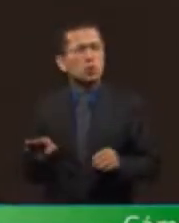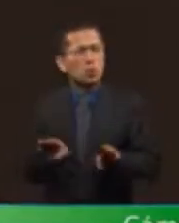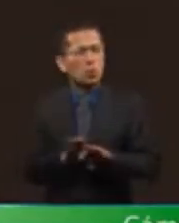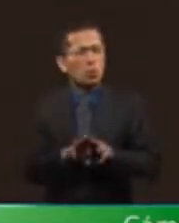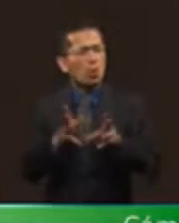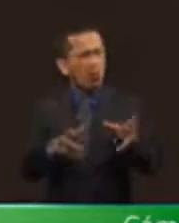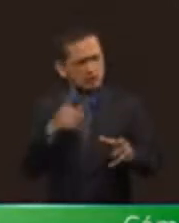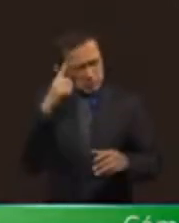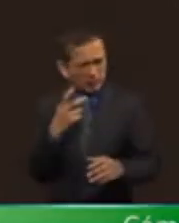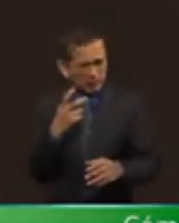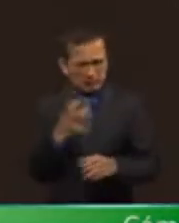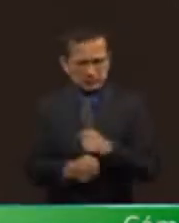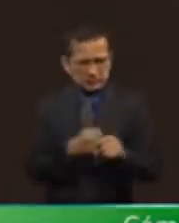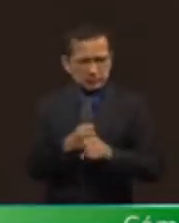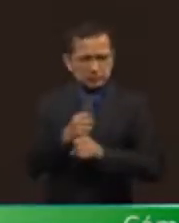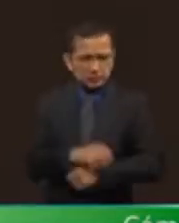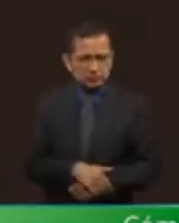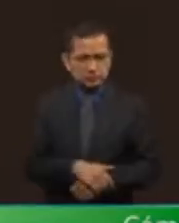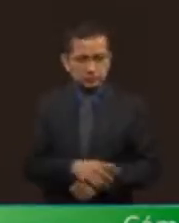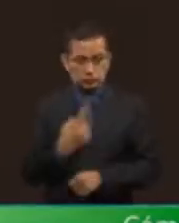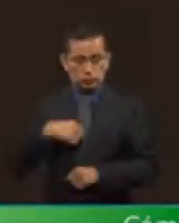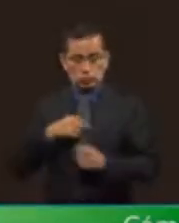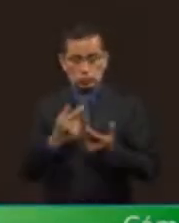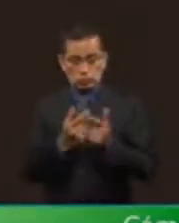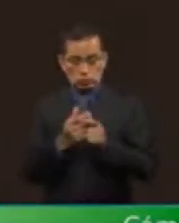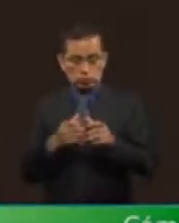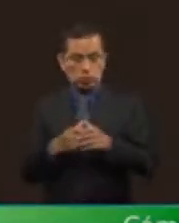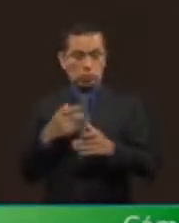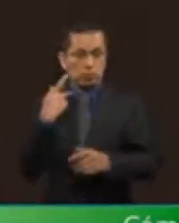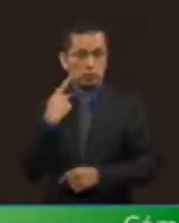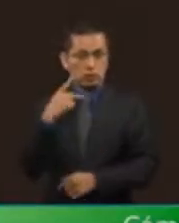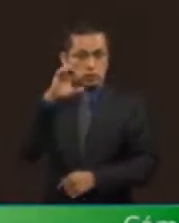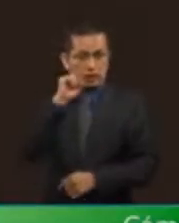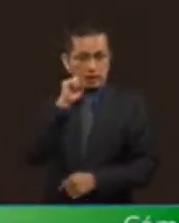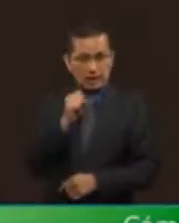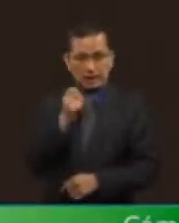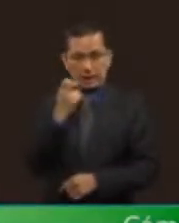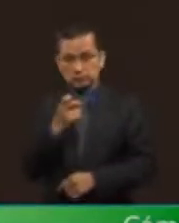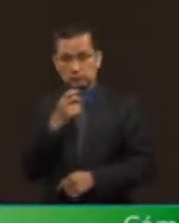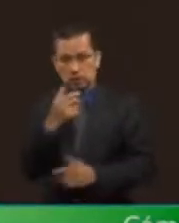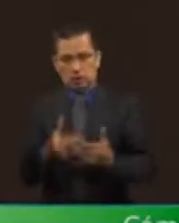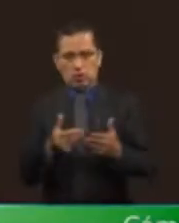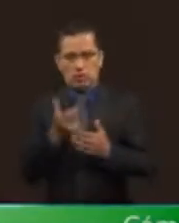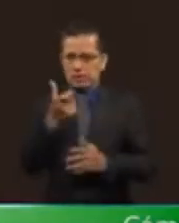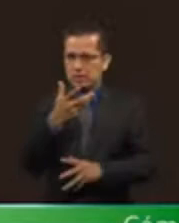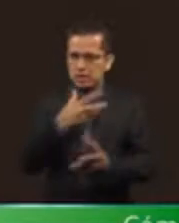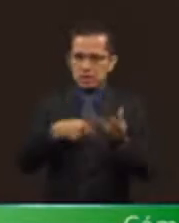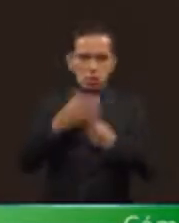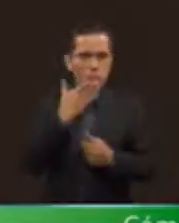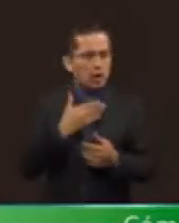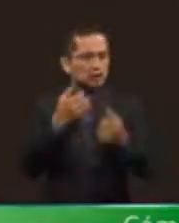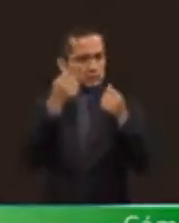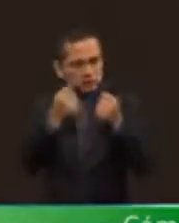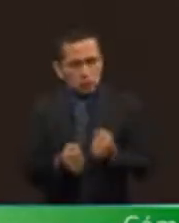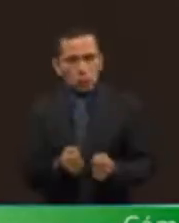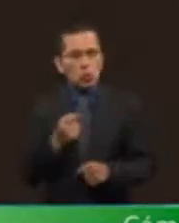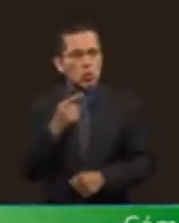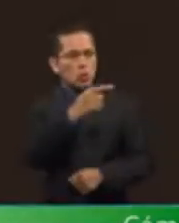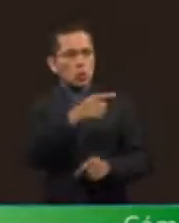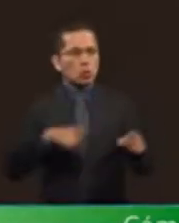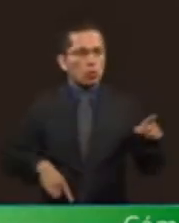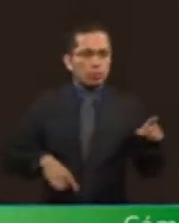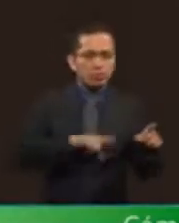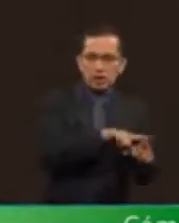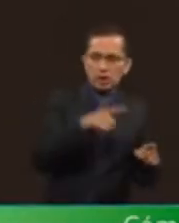este año? En la bancada naranja nos preocupa la incertidumbre económica por la relación ambigua del gobierno con el